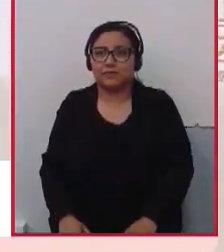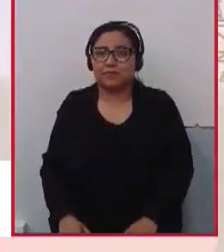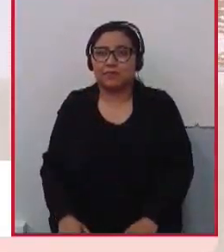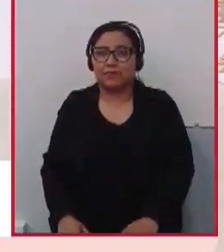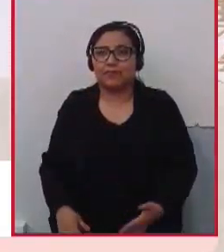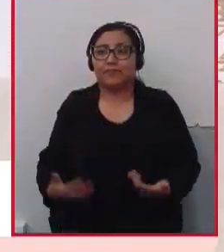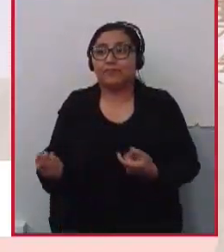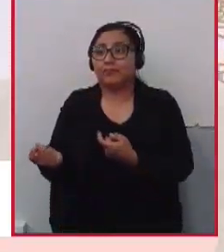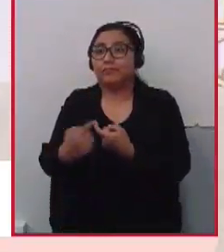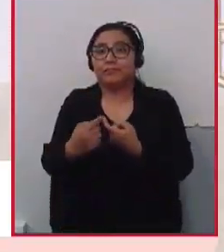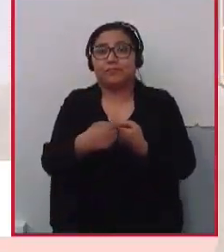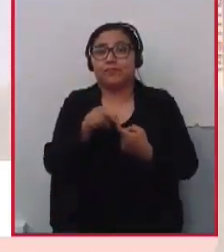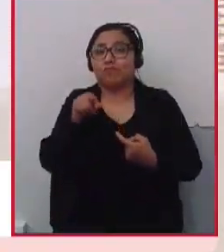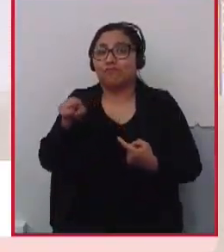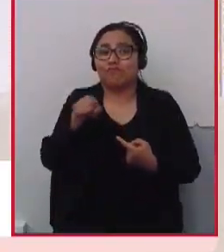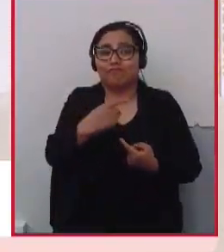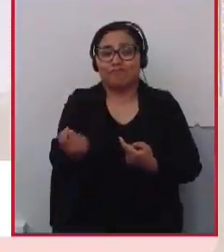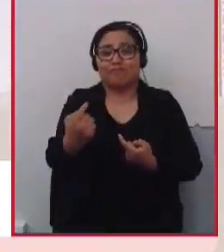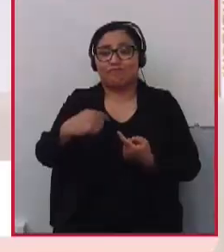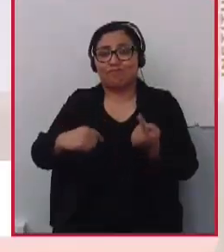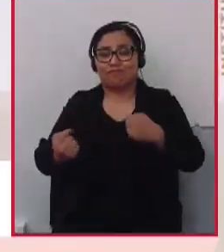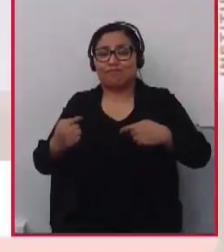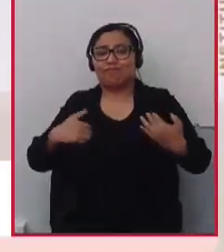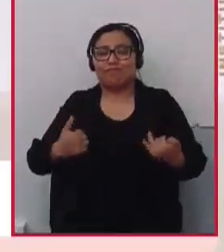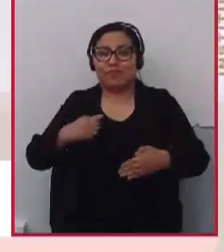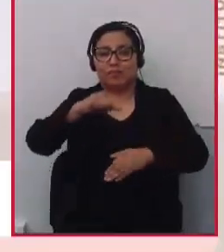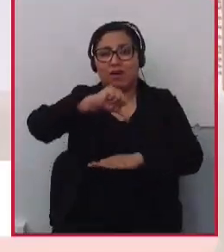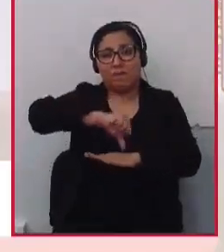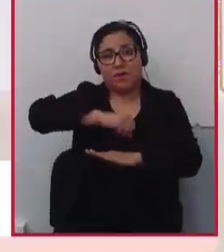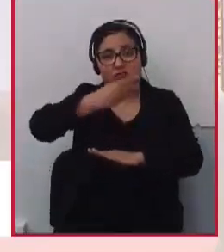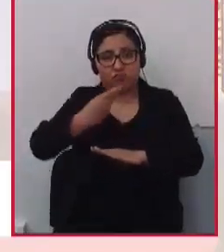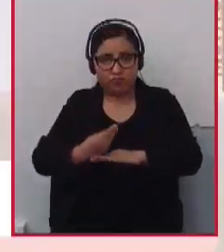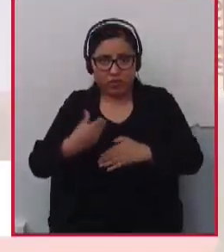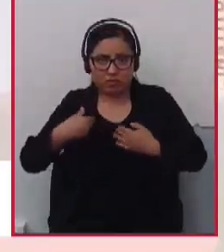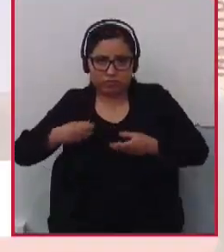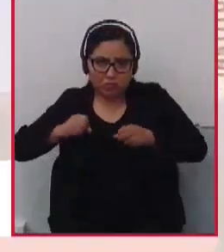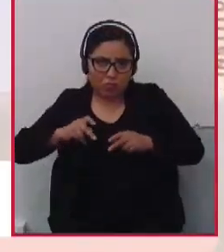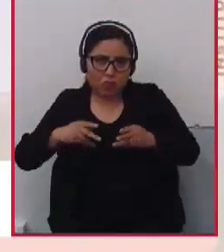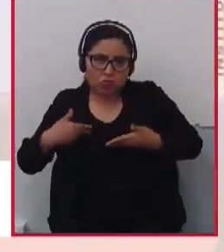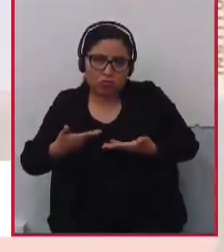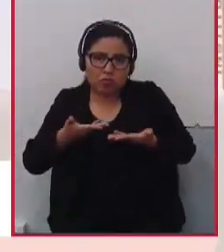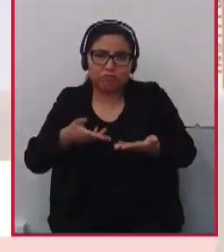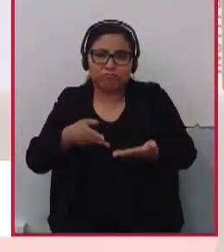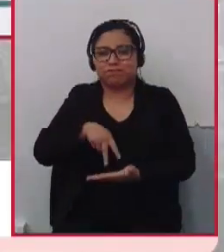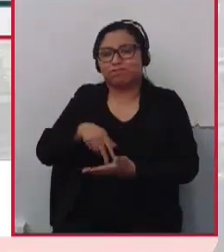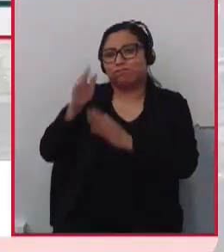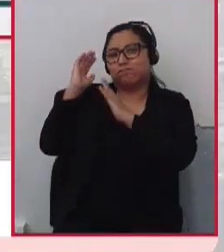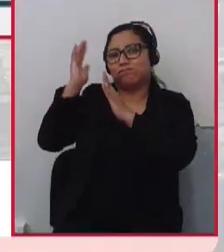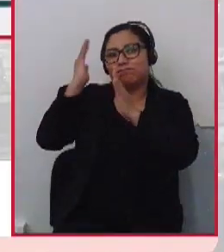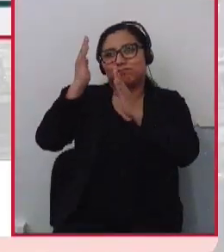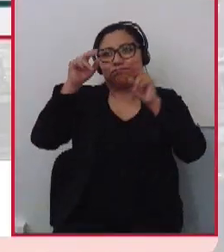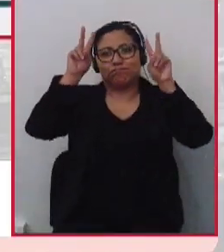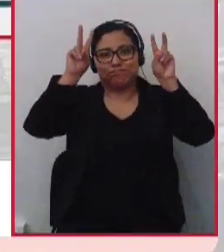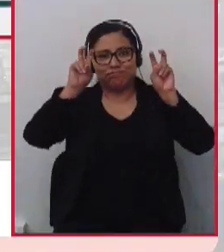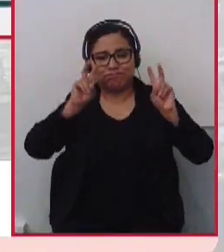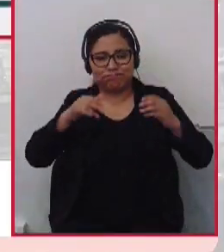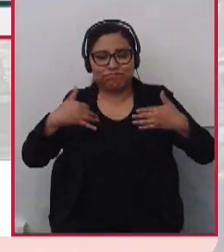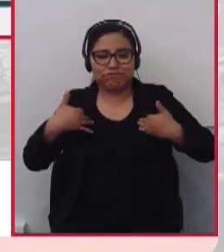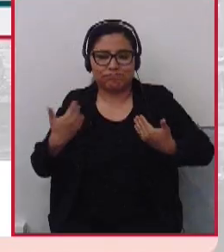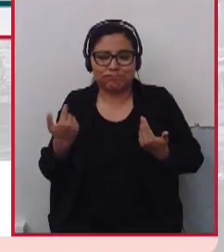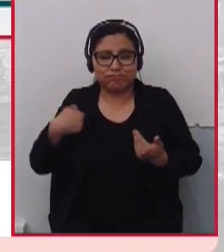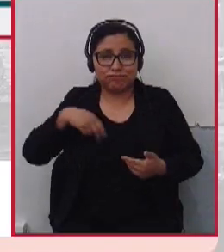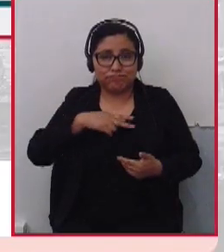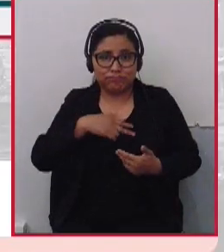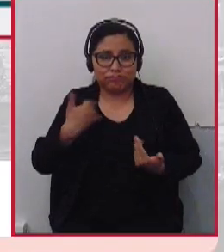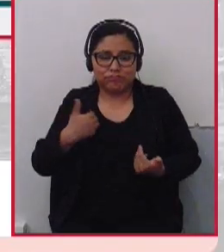la participación de ustedes y a Perumín por darme la oportunidad de poder exponer estos temas en los cuales nosotros